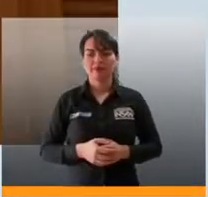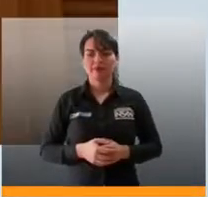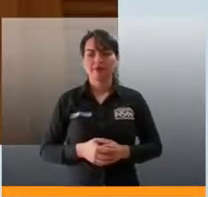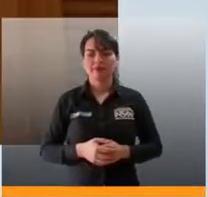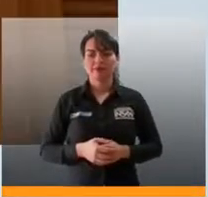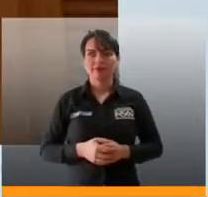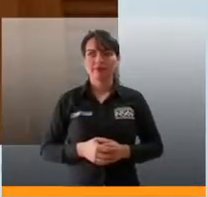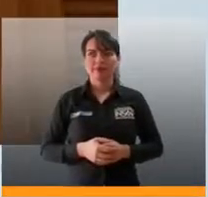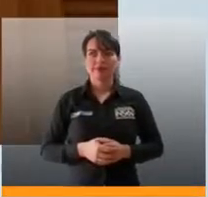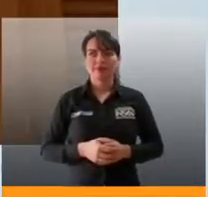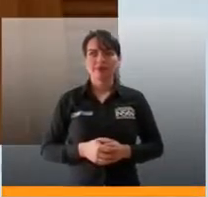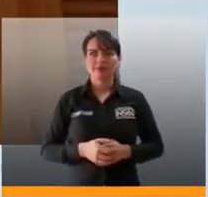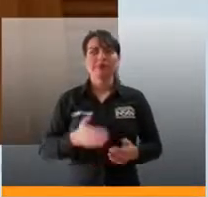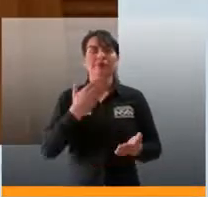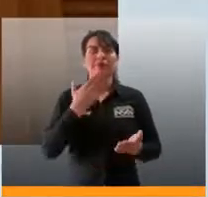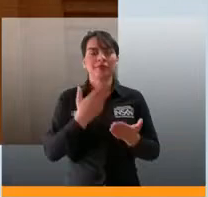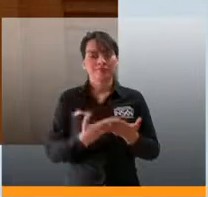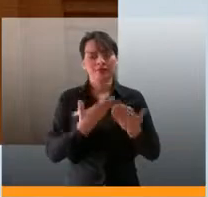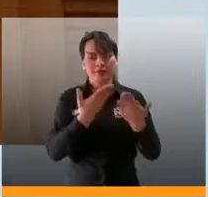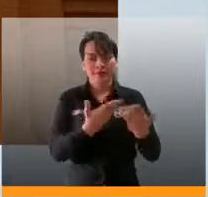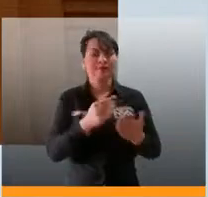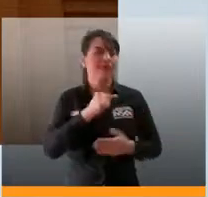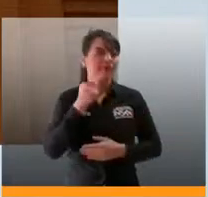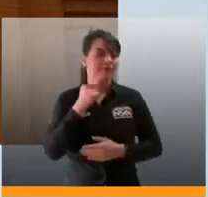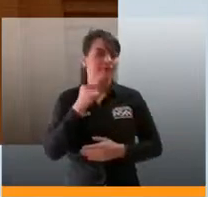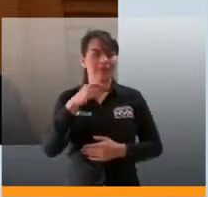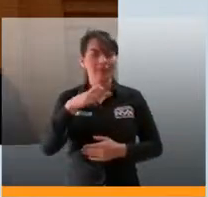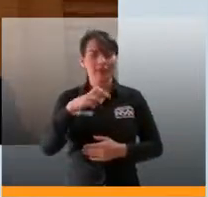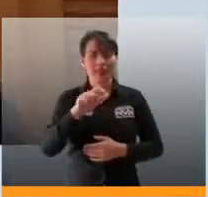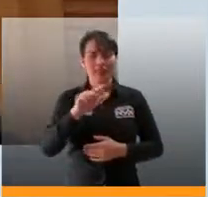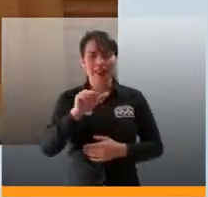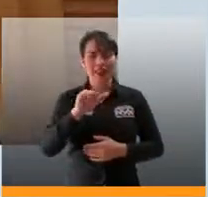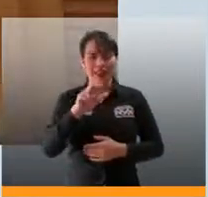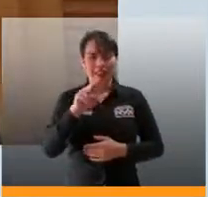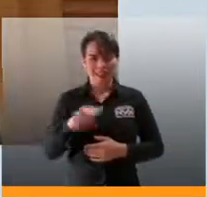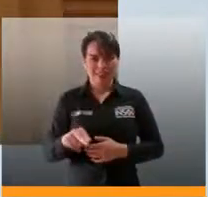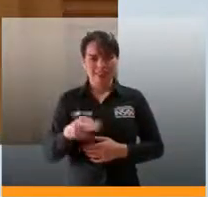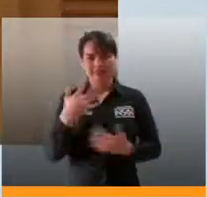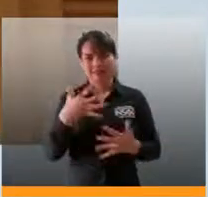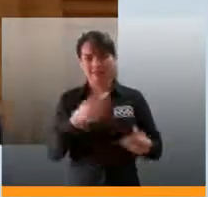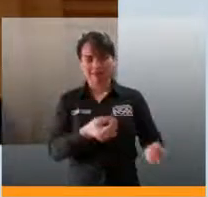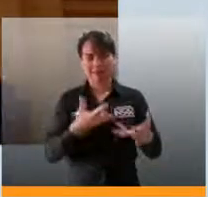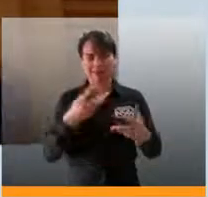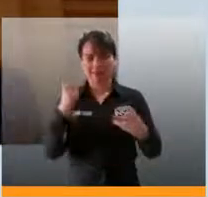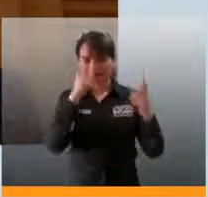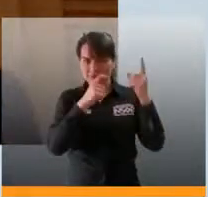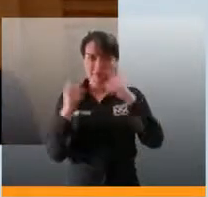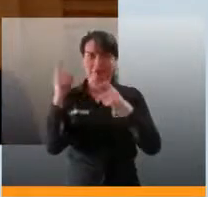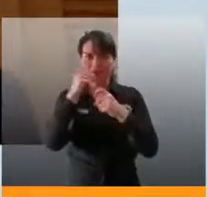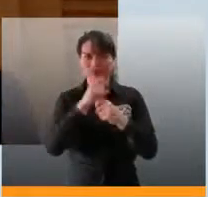Muchas gracias, Padre Peláez, por esas reflexiones. Y